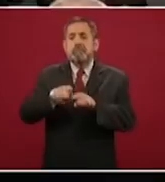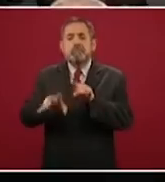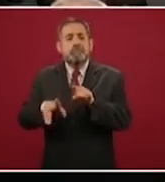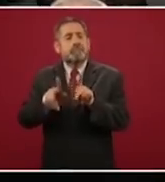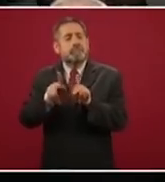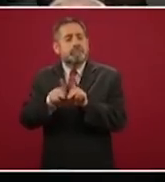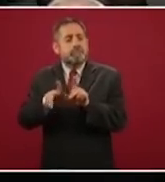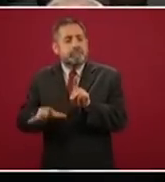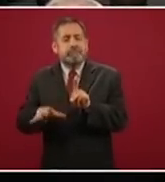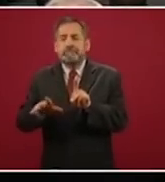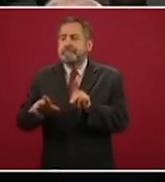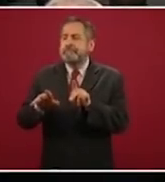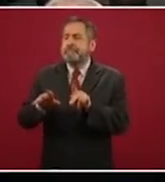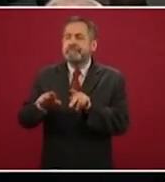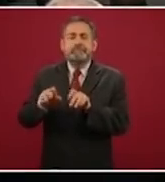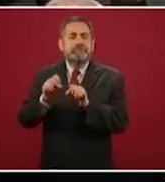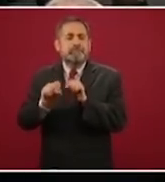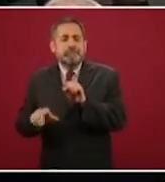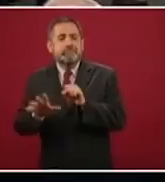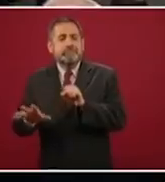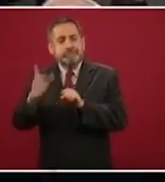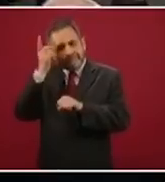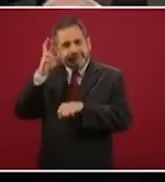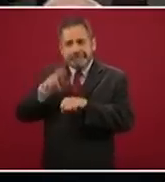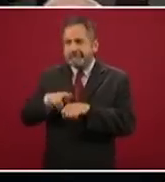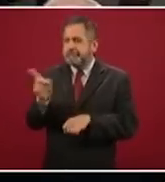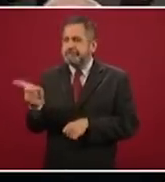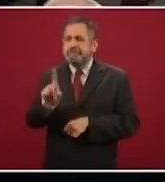la prima, del director